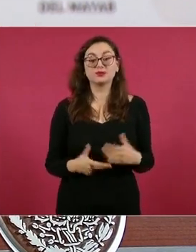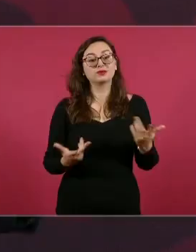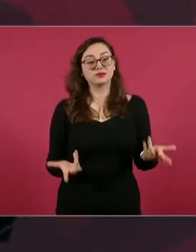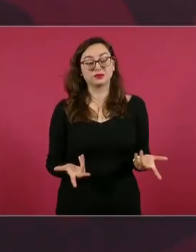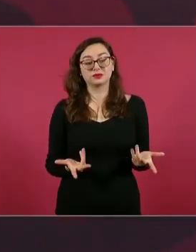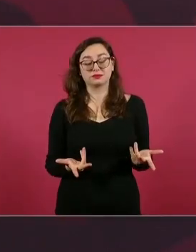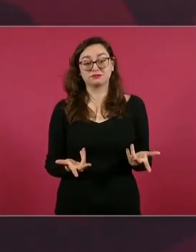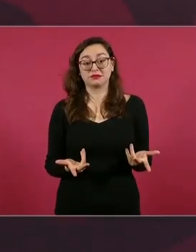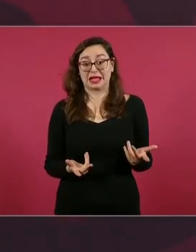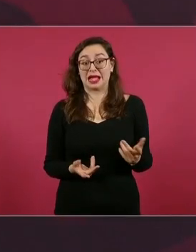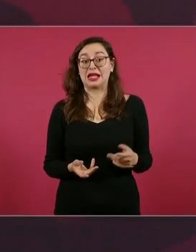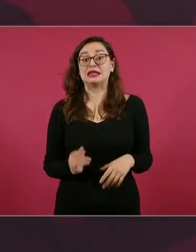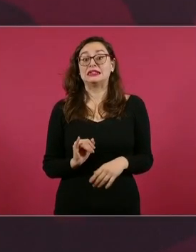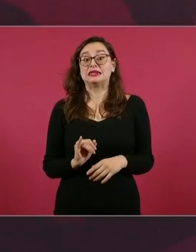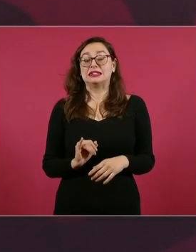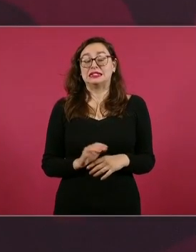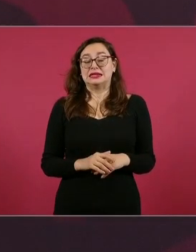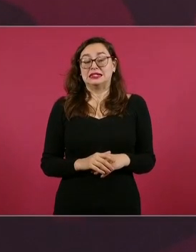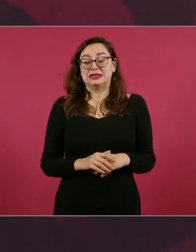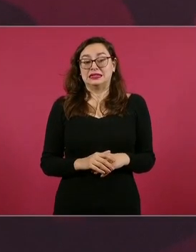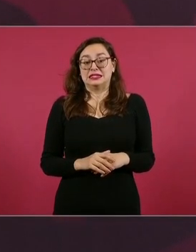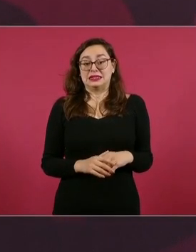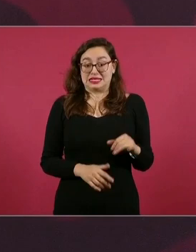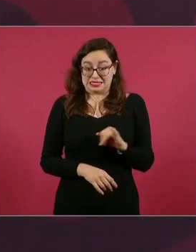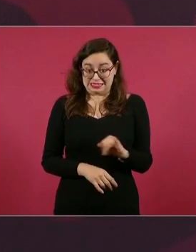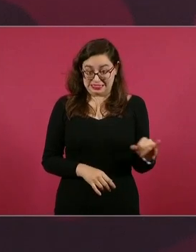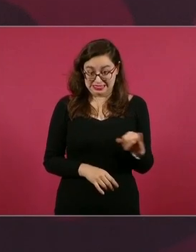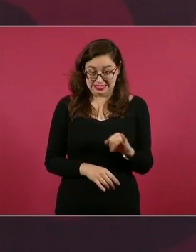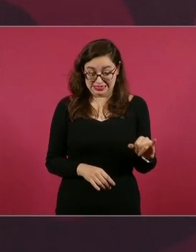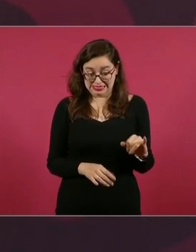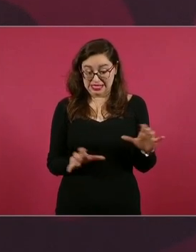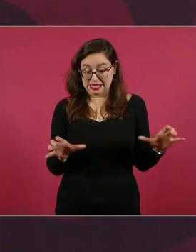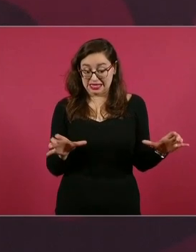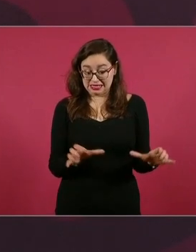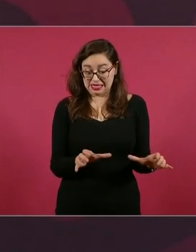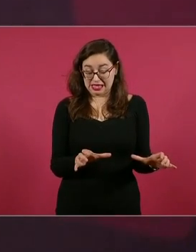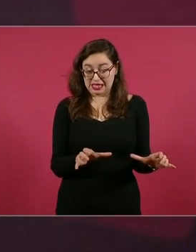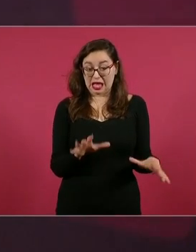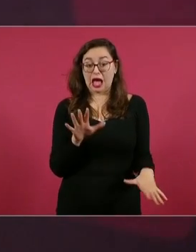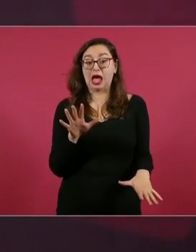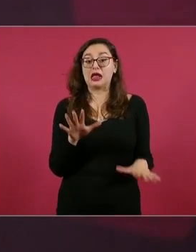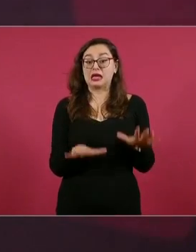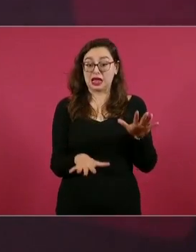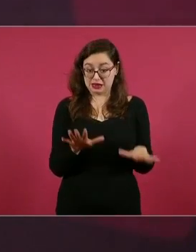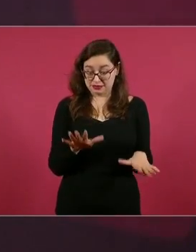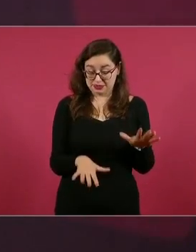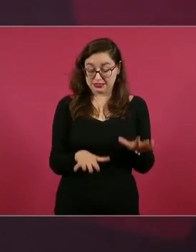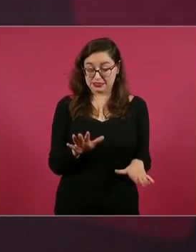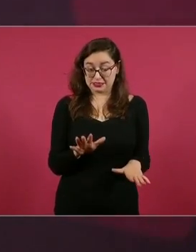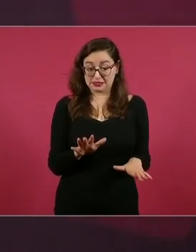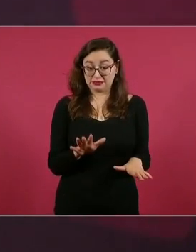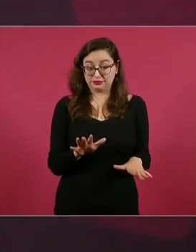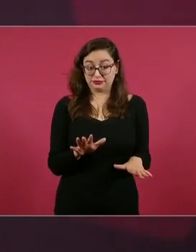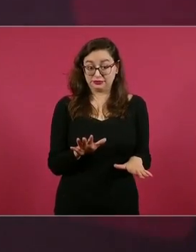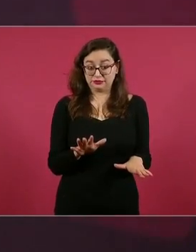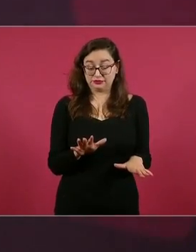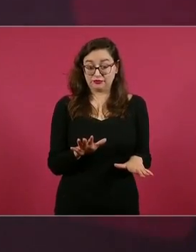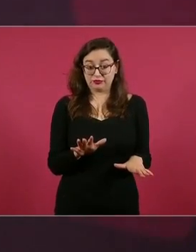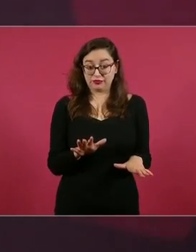la izquierda este en algunas ocasiones